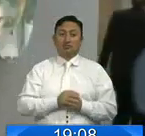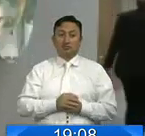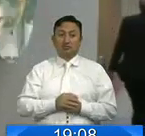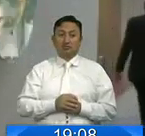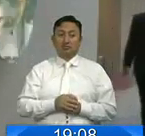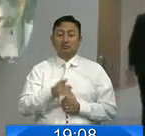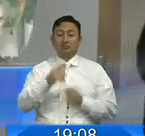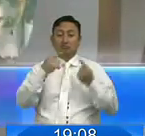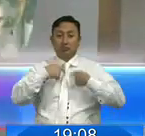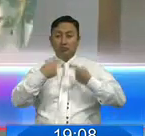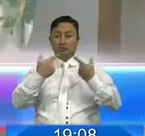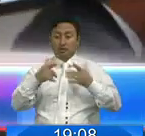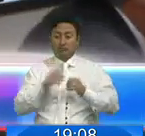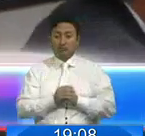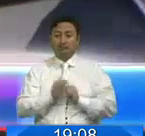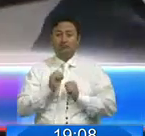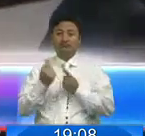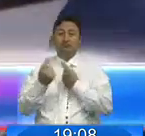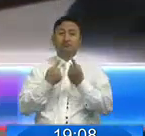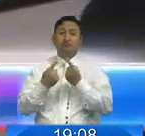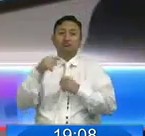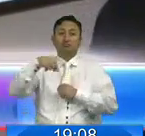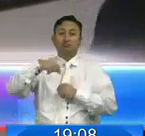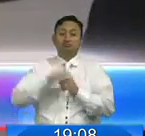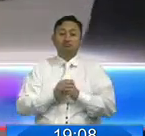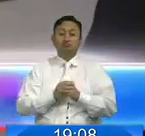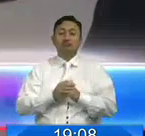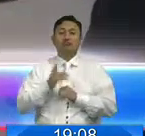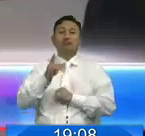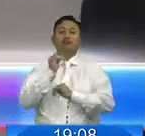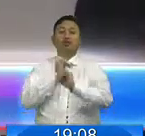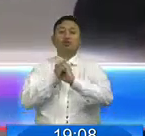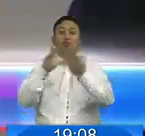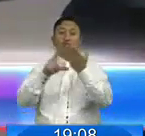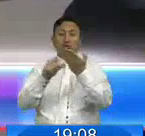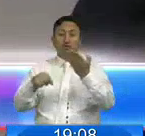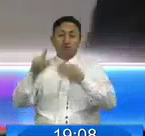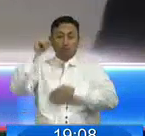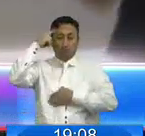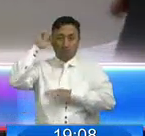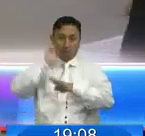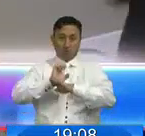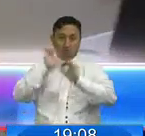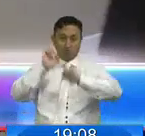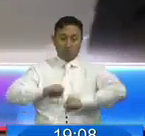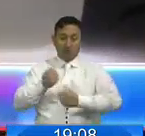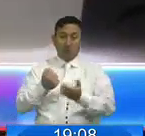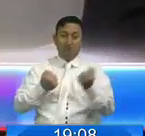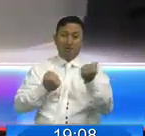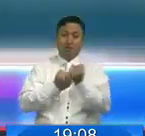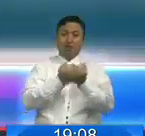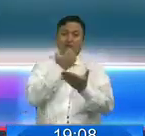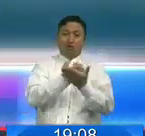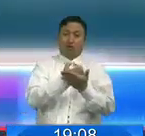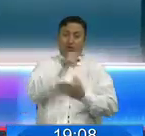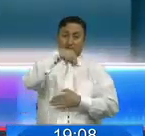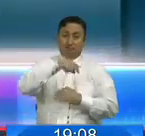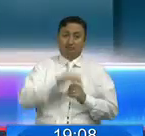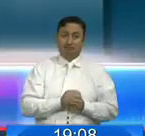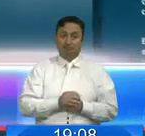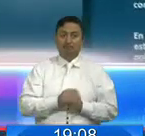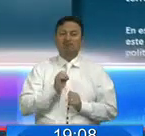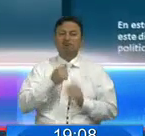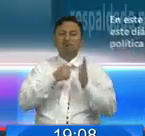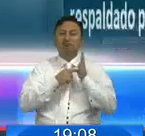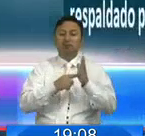Rice, anunció que se encuentra en diálogos con instituciones financieras del gobierno ecuatoriano para fortalecer la economía del país. El comunicado